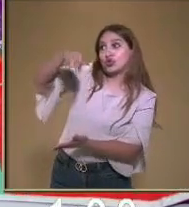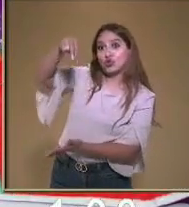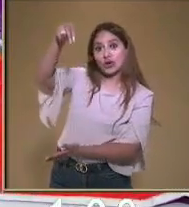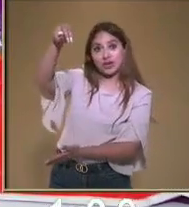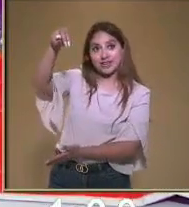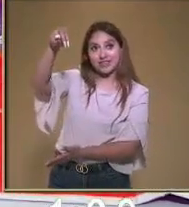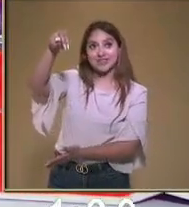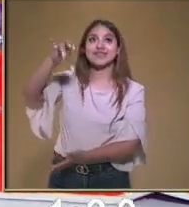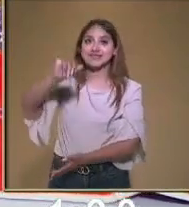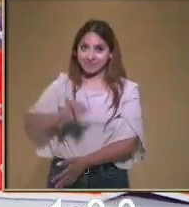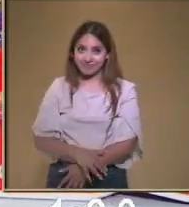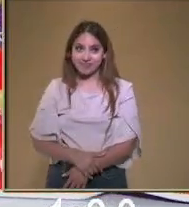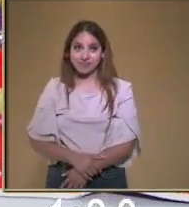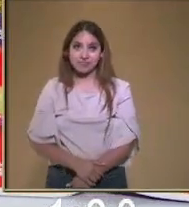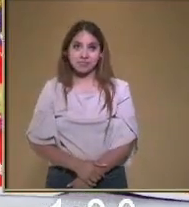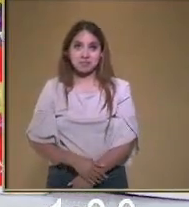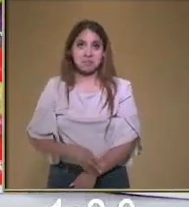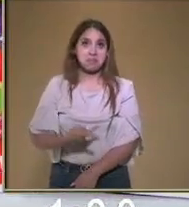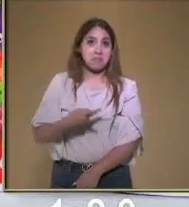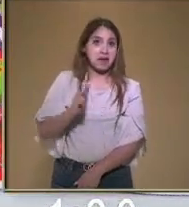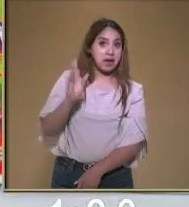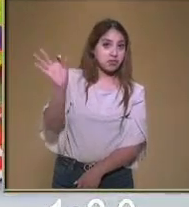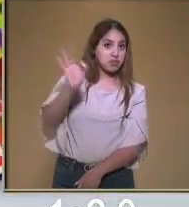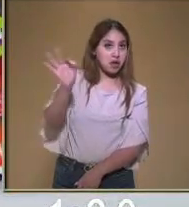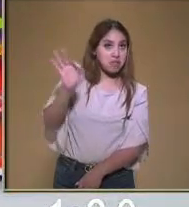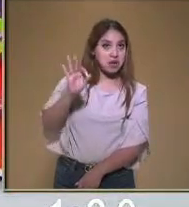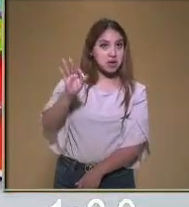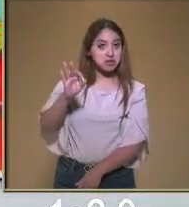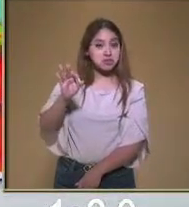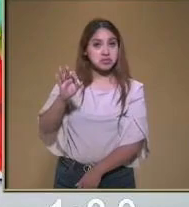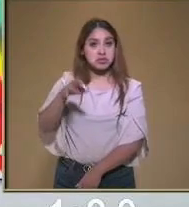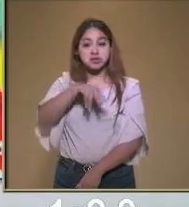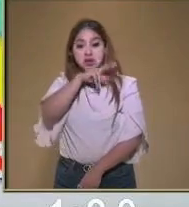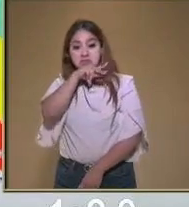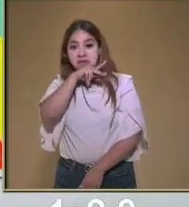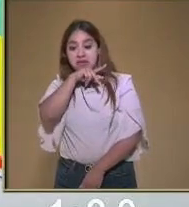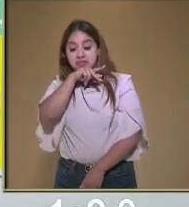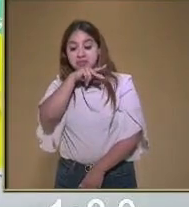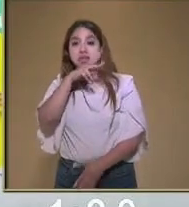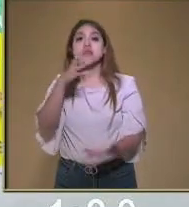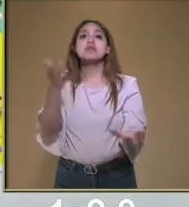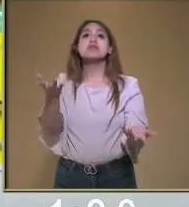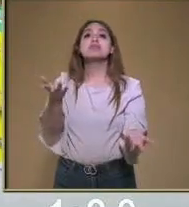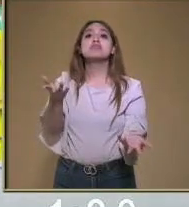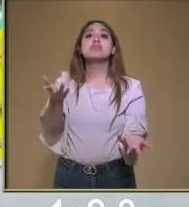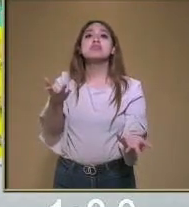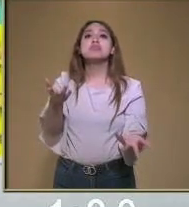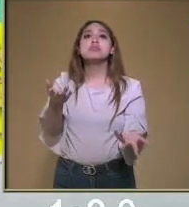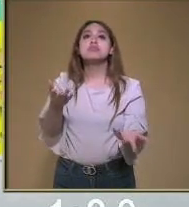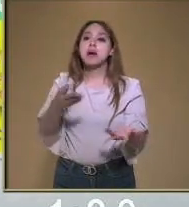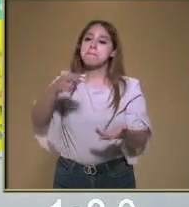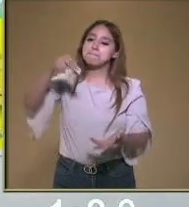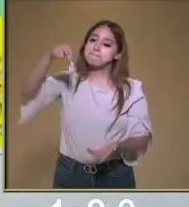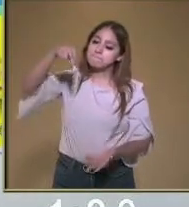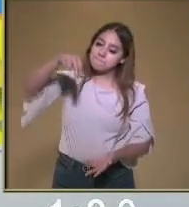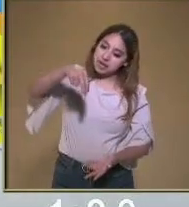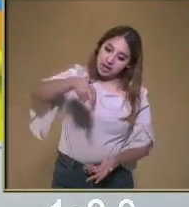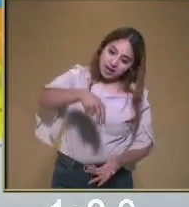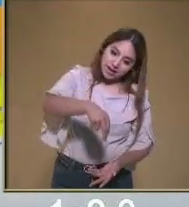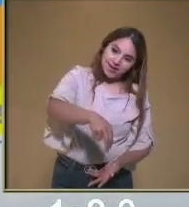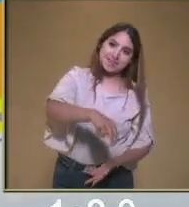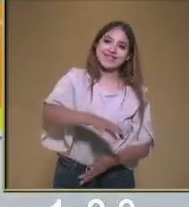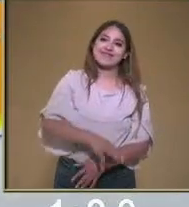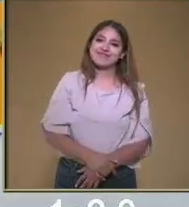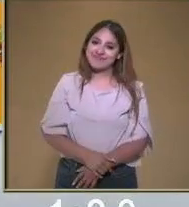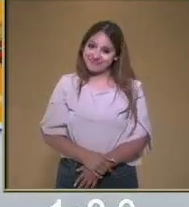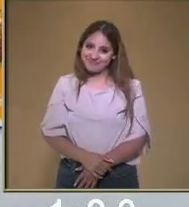subir, ¿verdad? Pero si caemos en la cola de la serpiente, ¿qué va a pasar? Bajamos. Vamos a retroceder, sí. ¿Verdad?